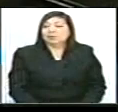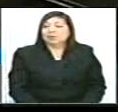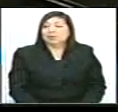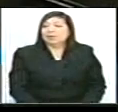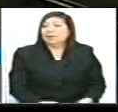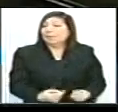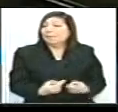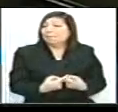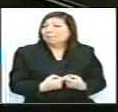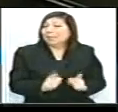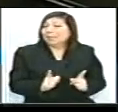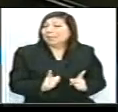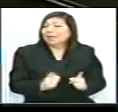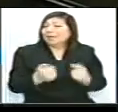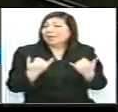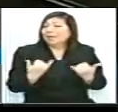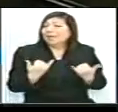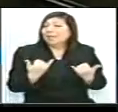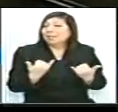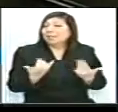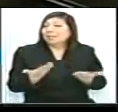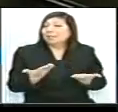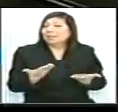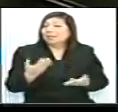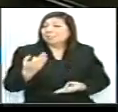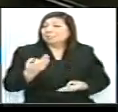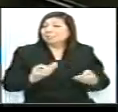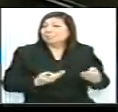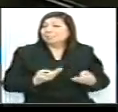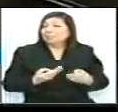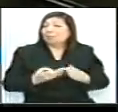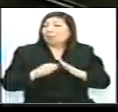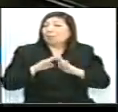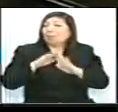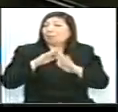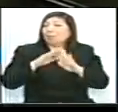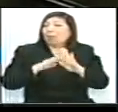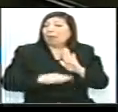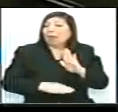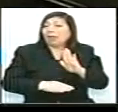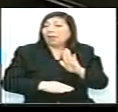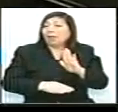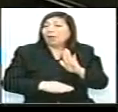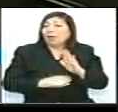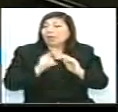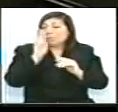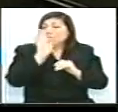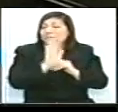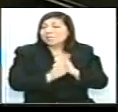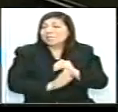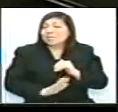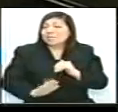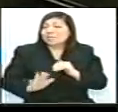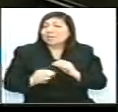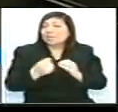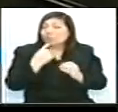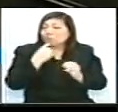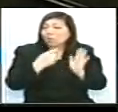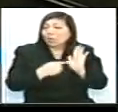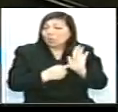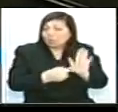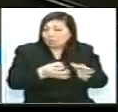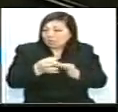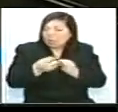Sin embargo, este es uno de los presupuestos bajos que tenemos a nivel nacional, como lo voy a